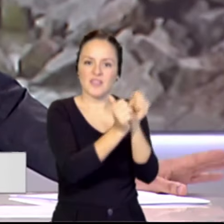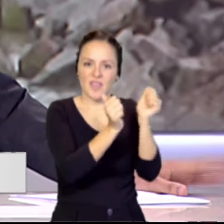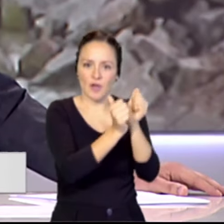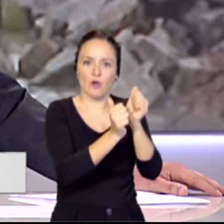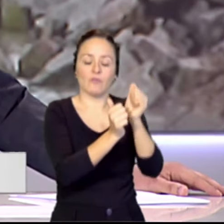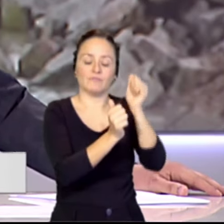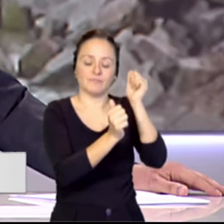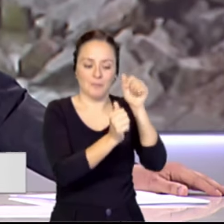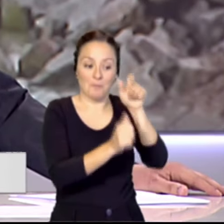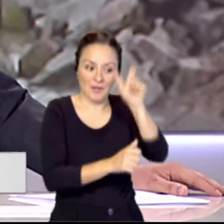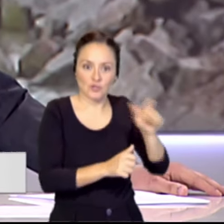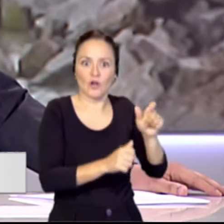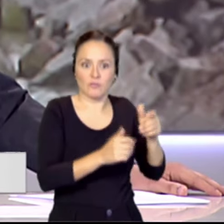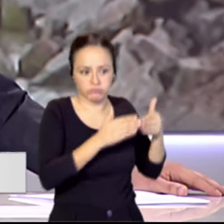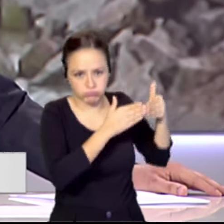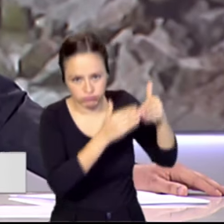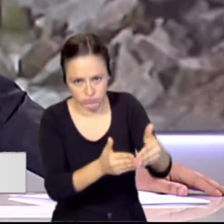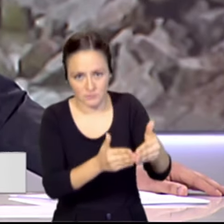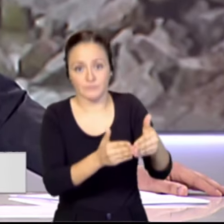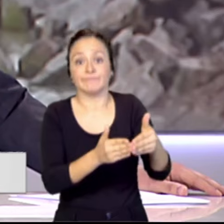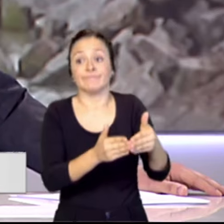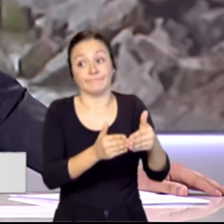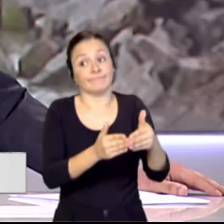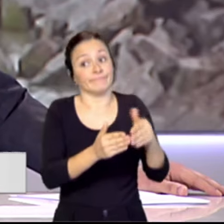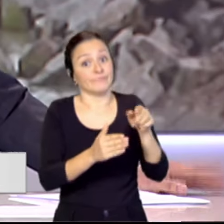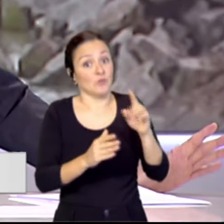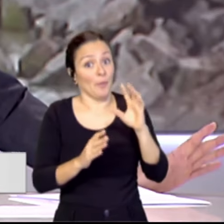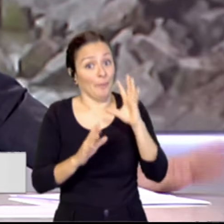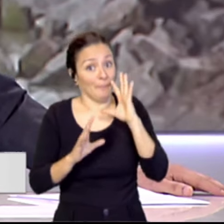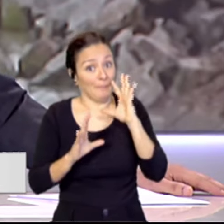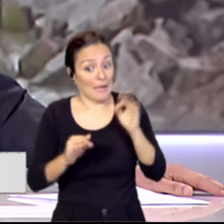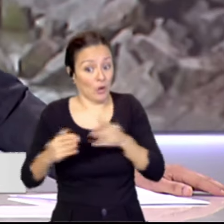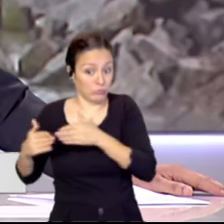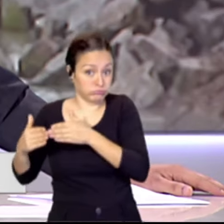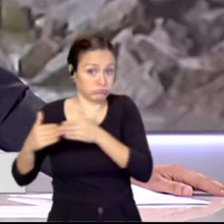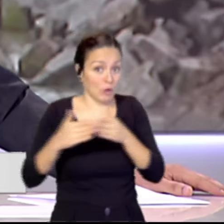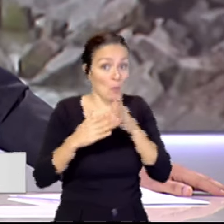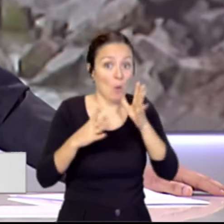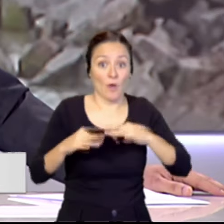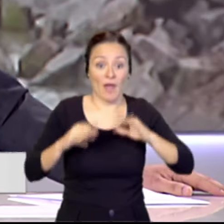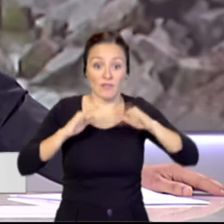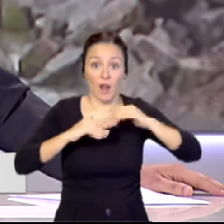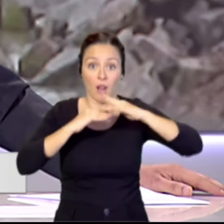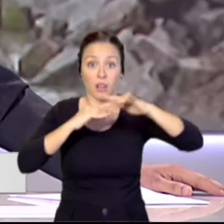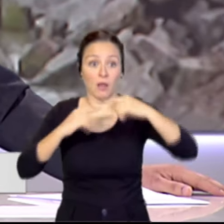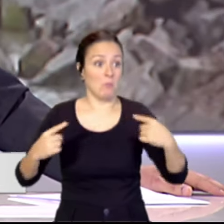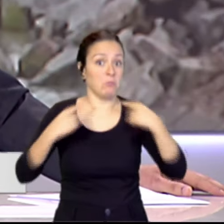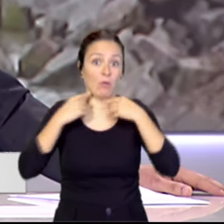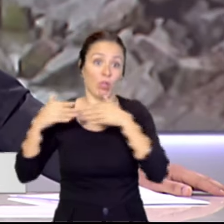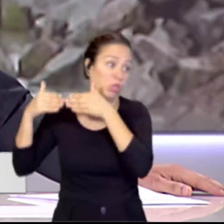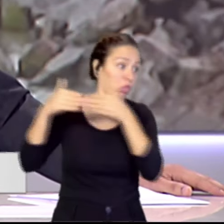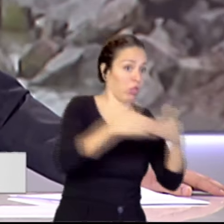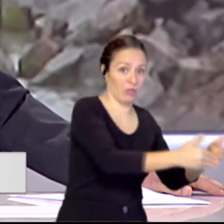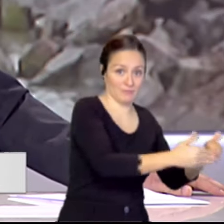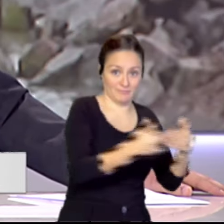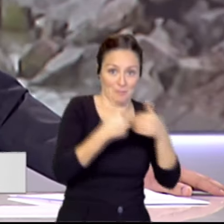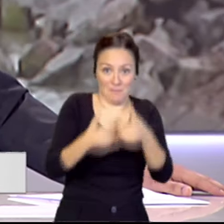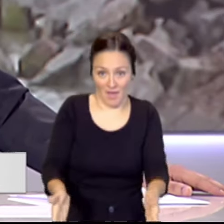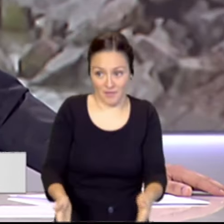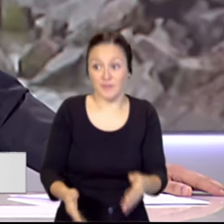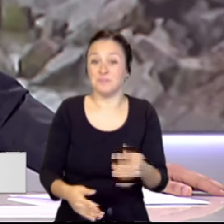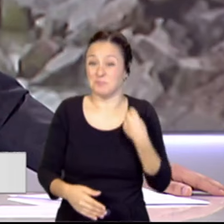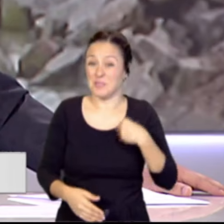hierro travesía ya lo saben muy peligrosa pues pueden terminar perdidos en el océano las autoridades de hecho han confirmado que en el barco a